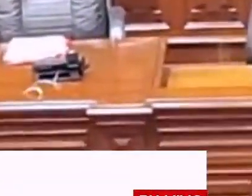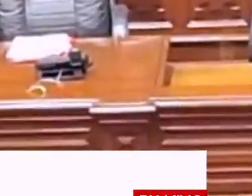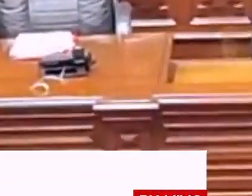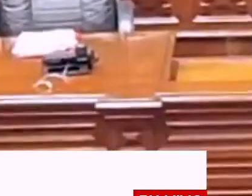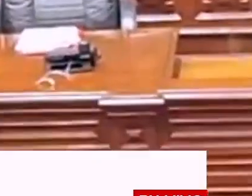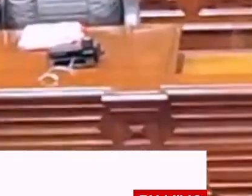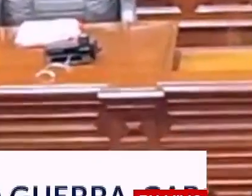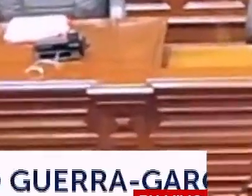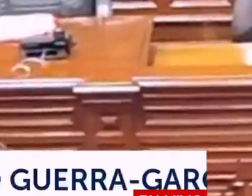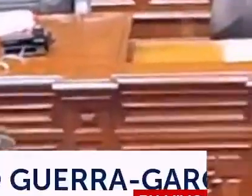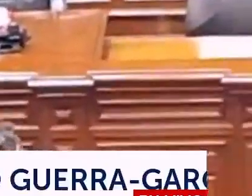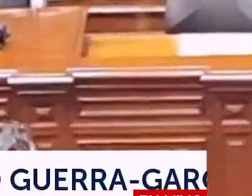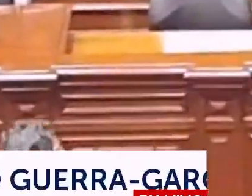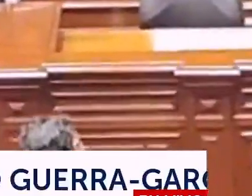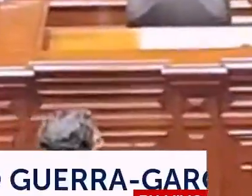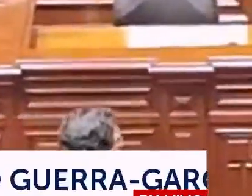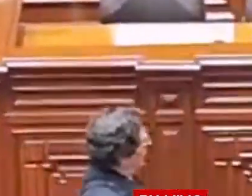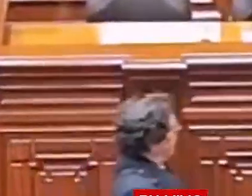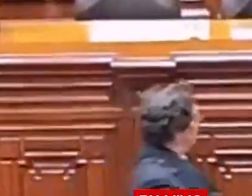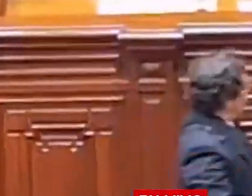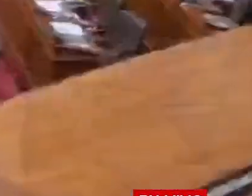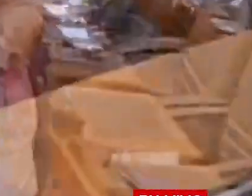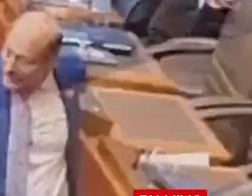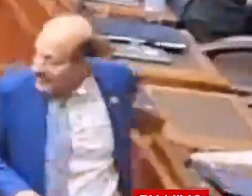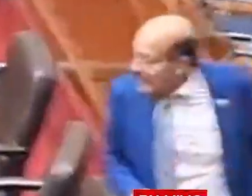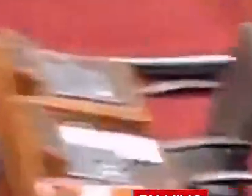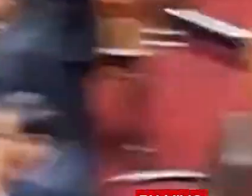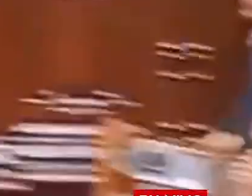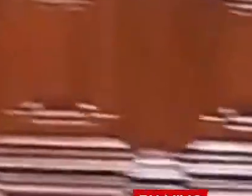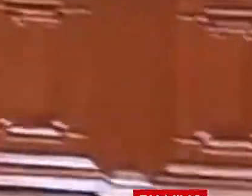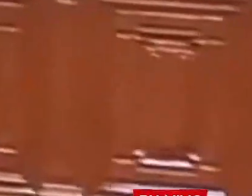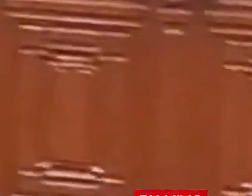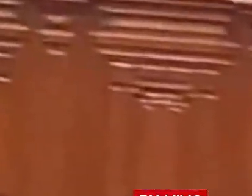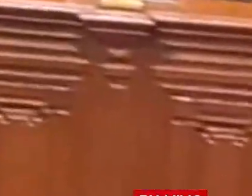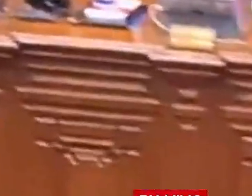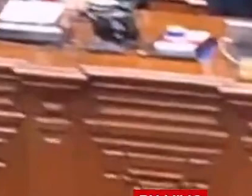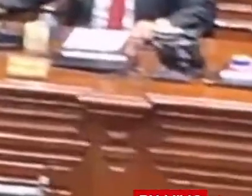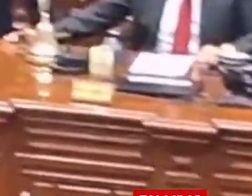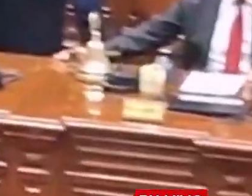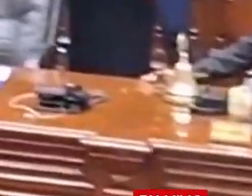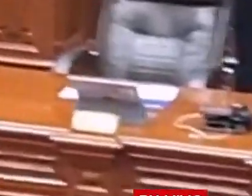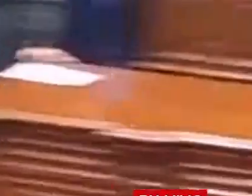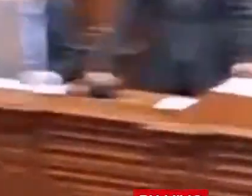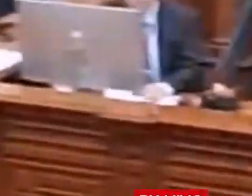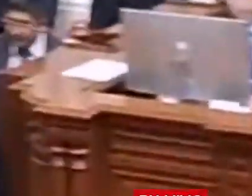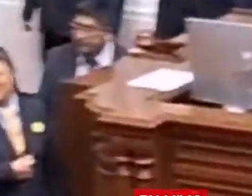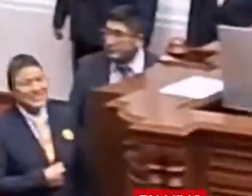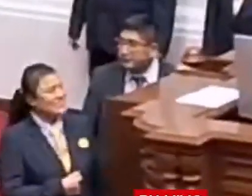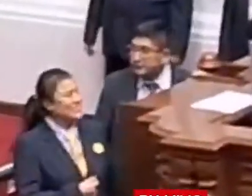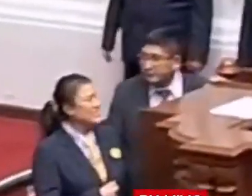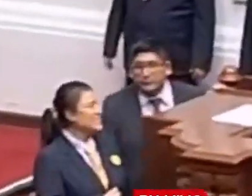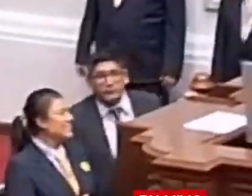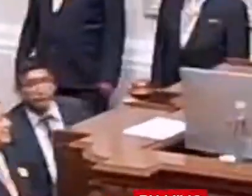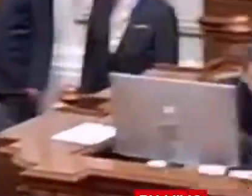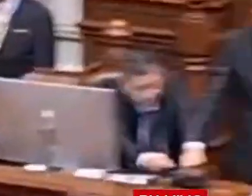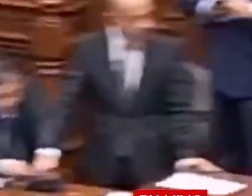del Congreso, el congresista William Soto, quien también era candidato a la primera vicepresidencia del Congreso de la